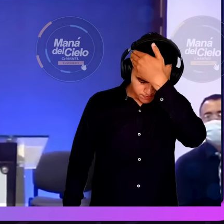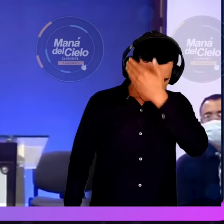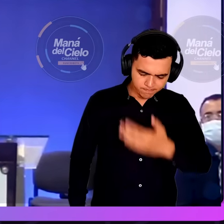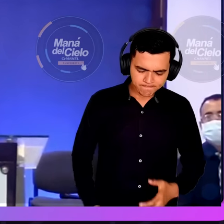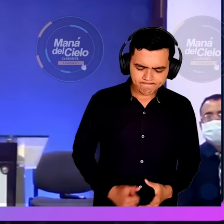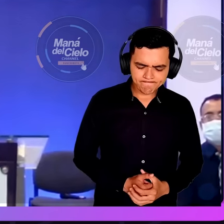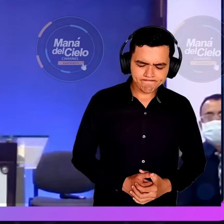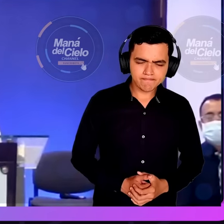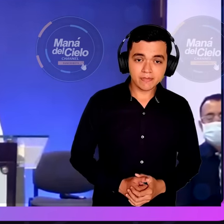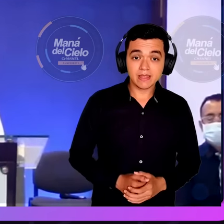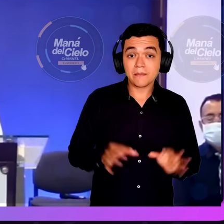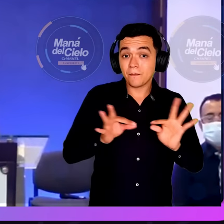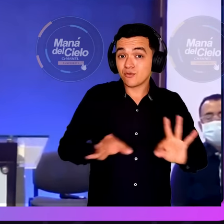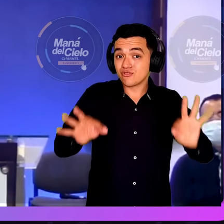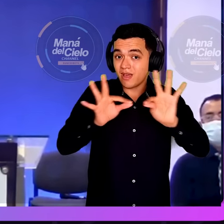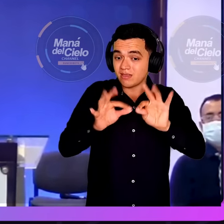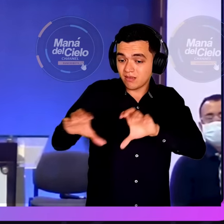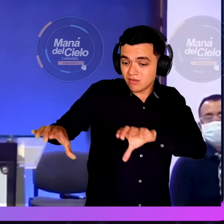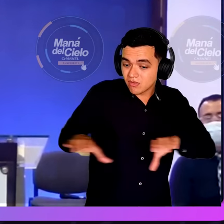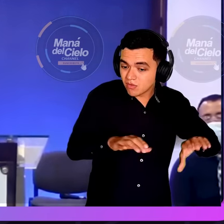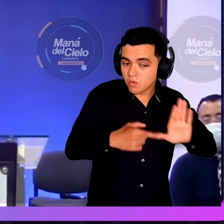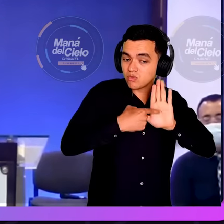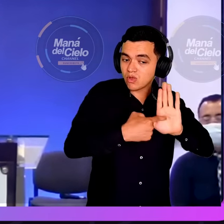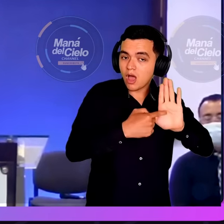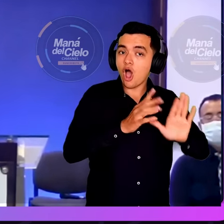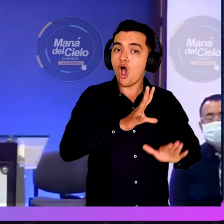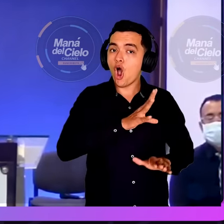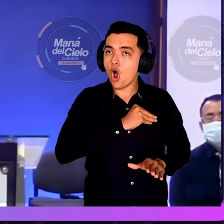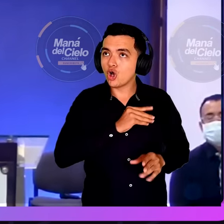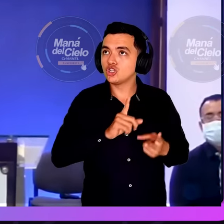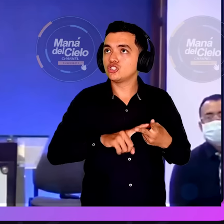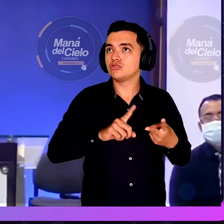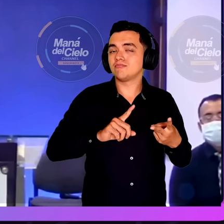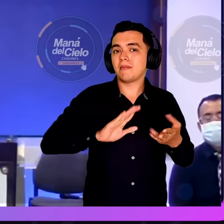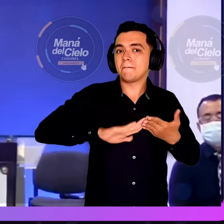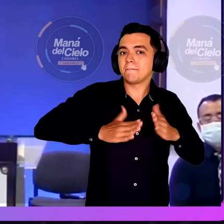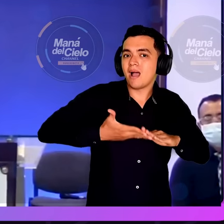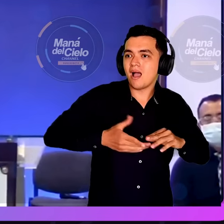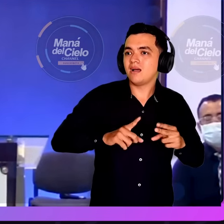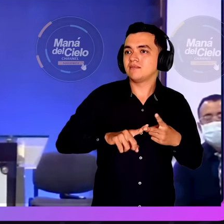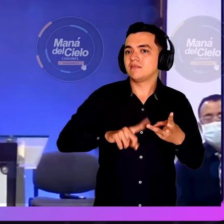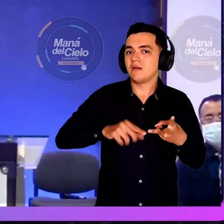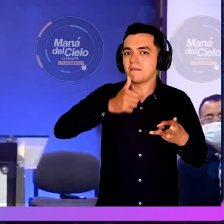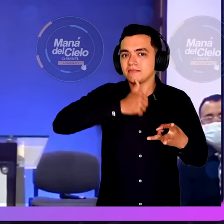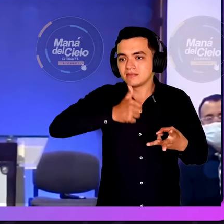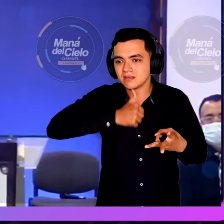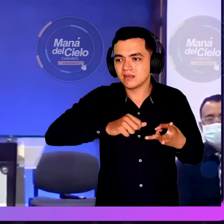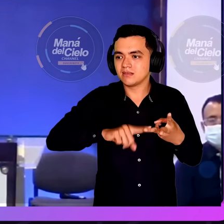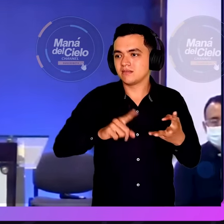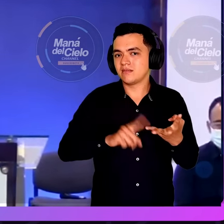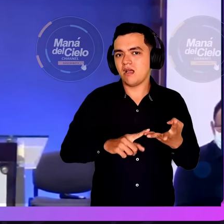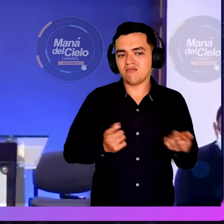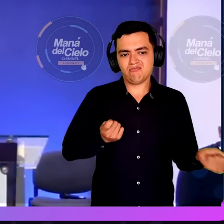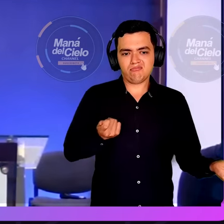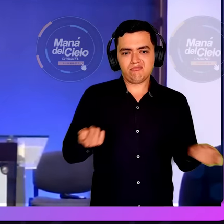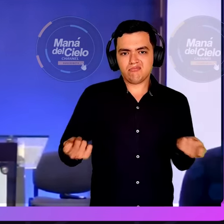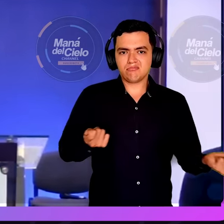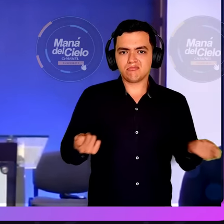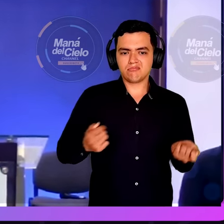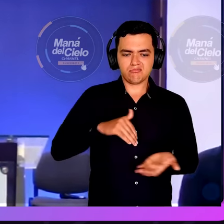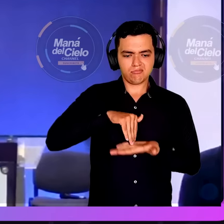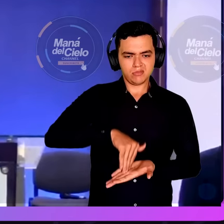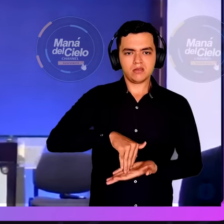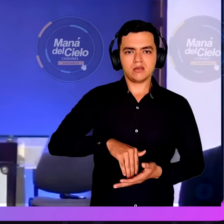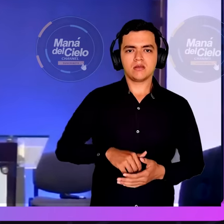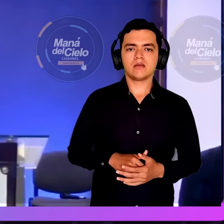Digamos gloria a Dios. Digamos gloria a Dios. Digamos gloria a Dios. Es el fruto.